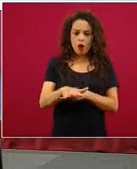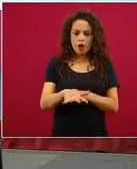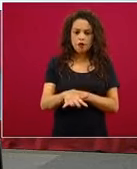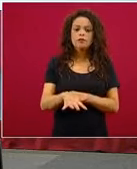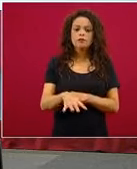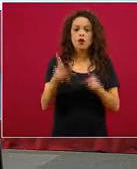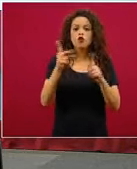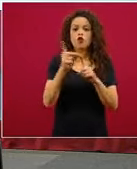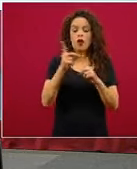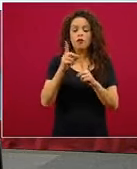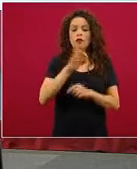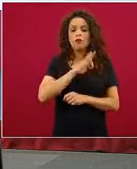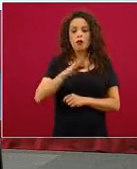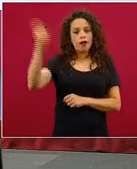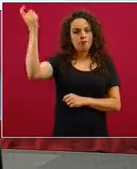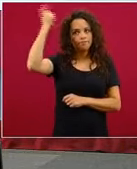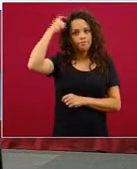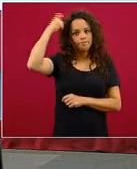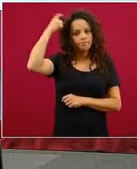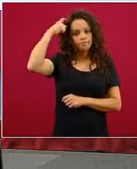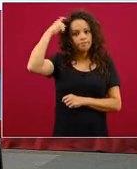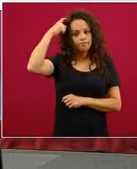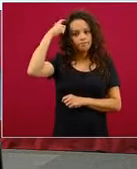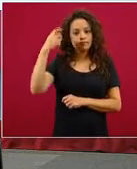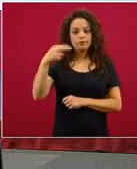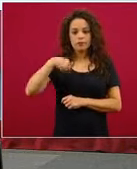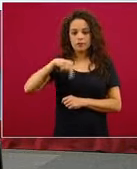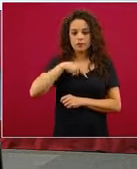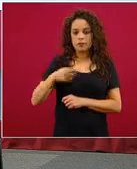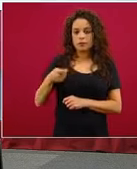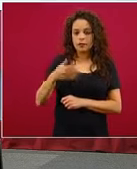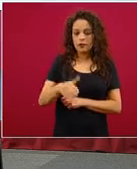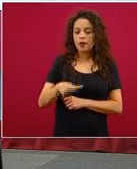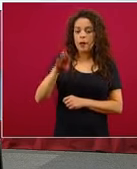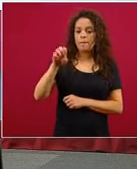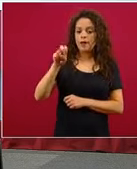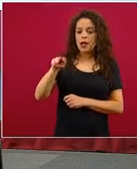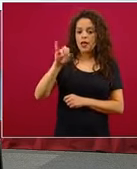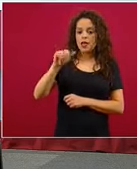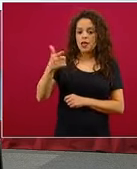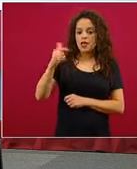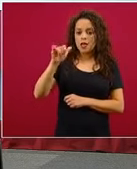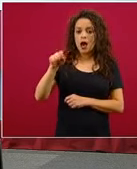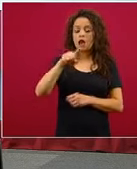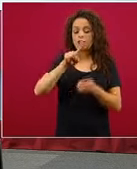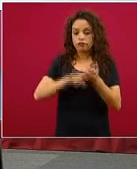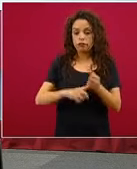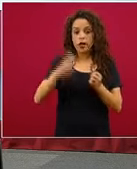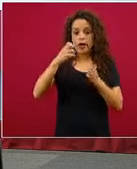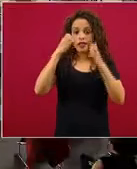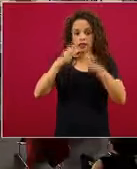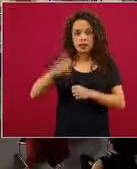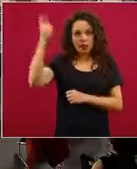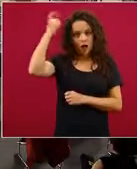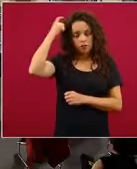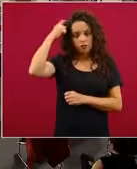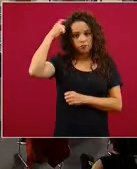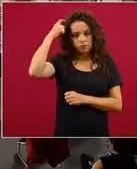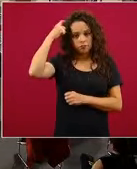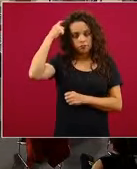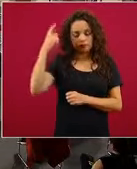aloja en el cerebro. Nosotros le llamamos tuberculosis meningia, que es una de las partes que está en nuestro sistema nervioso